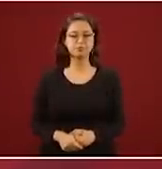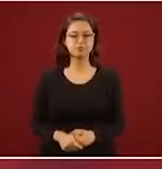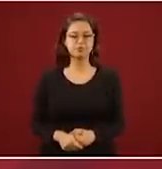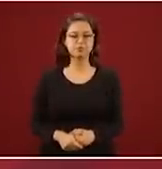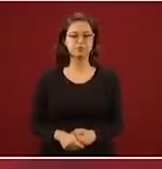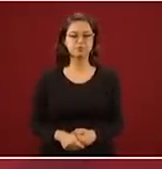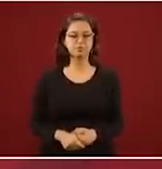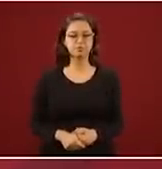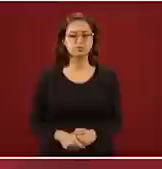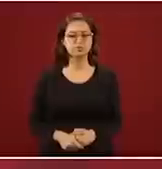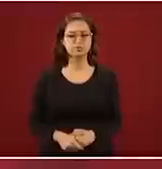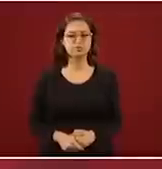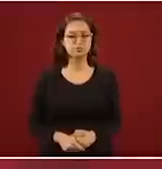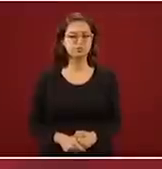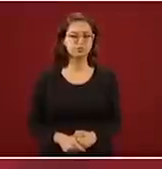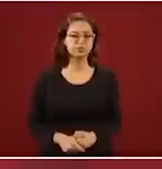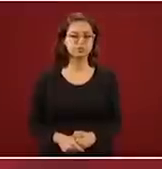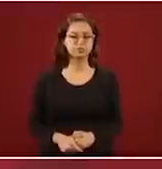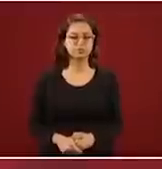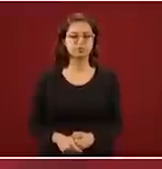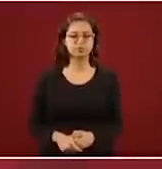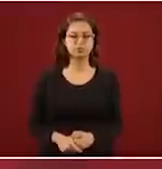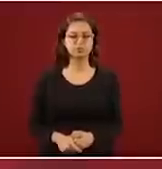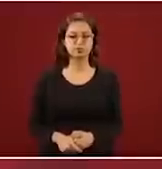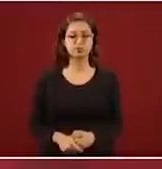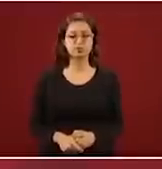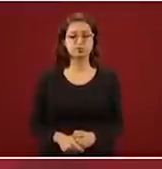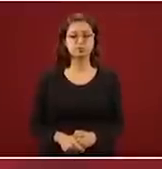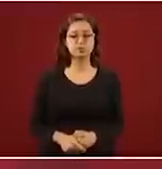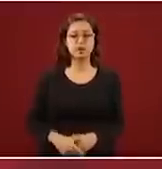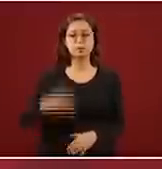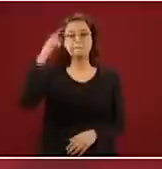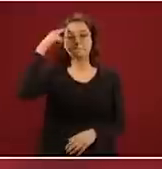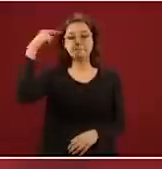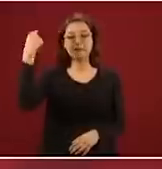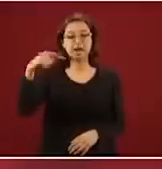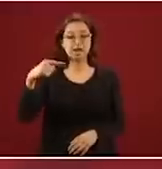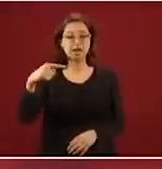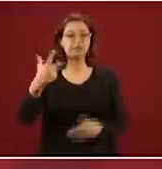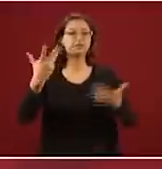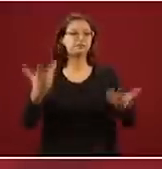para que mejoren las instalaciones de salud,